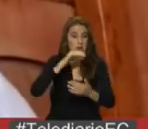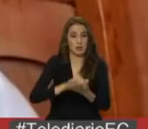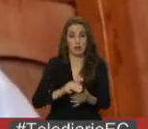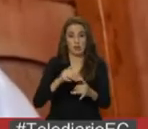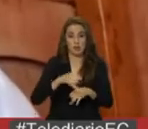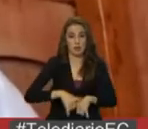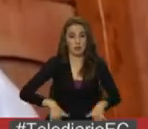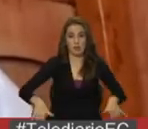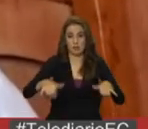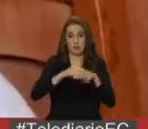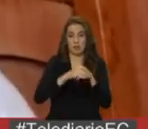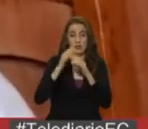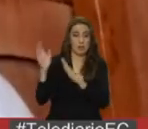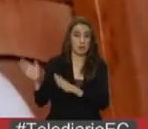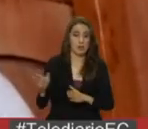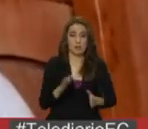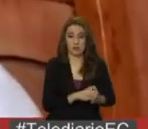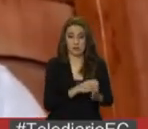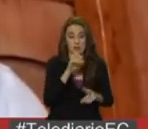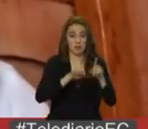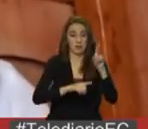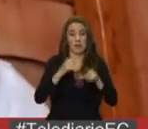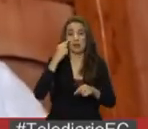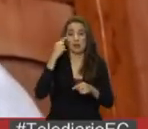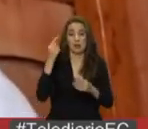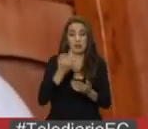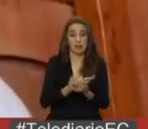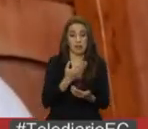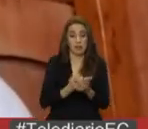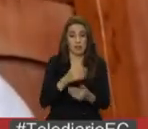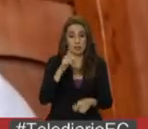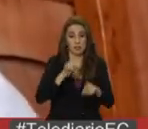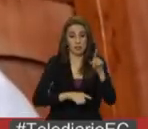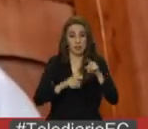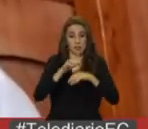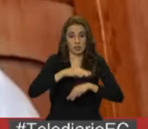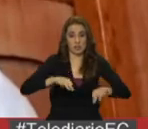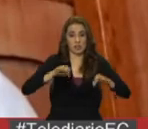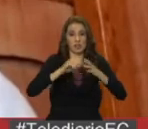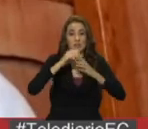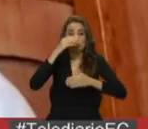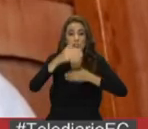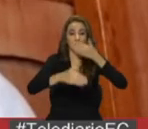que no manipulen ni destruyan las pruebas que puede servir a la fiscalía